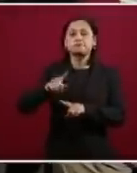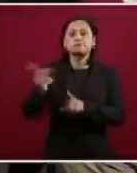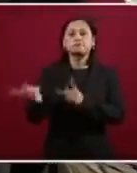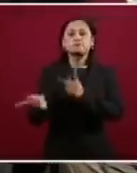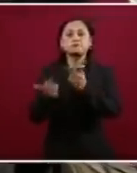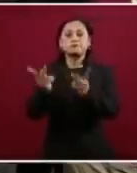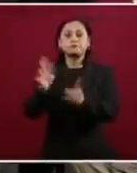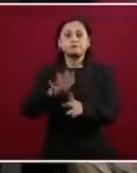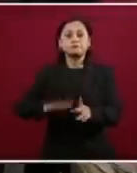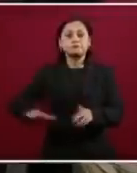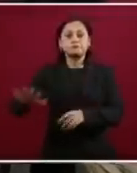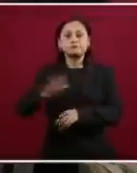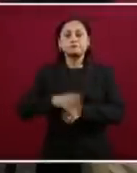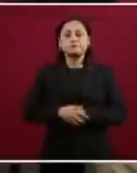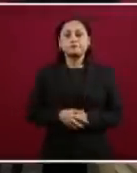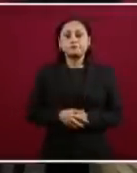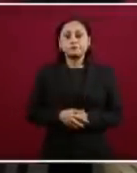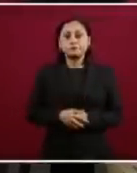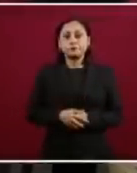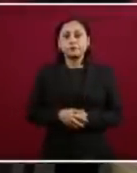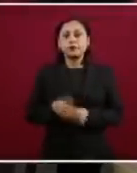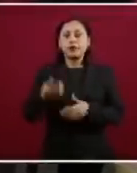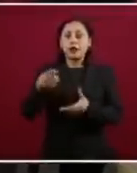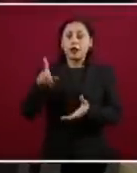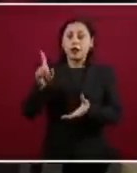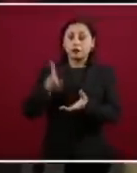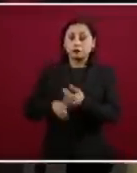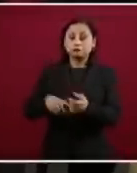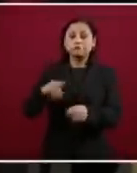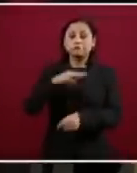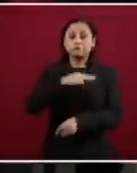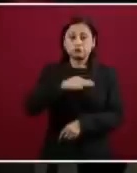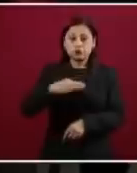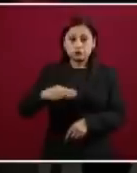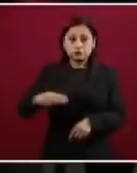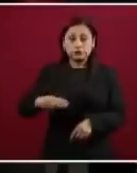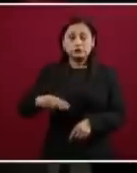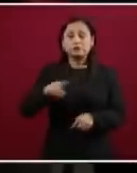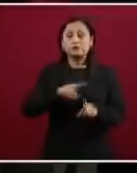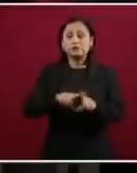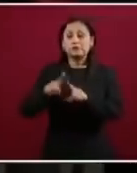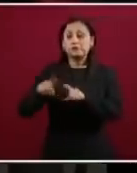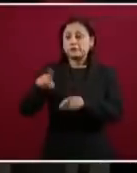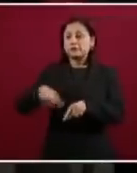todos los municipios por donde va el tren,